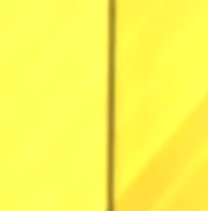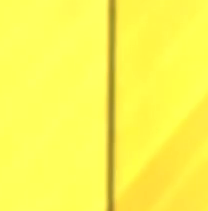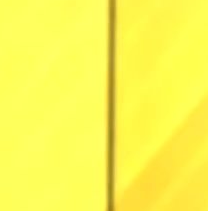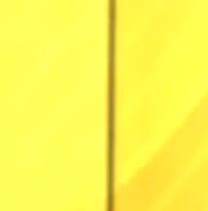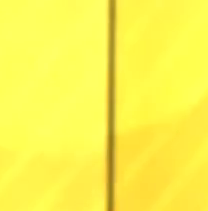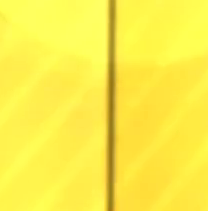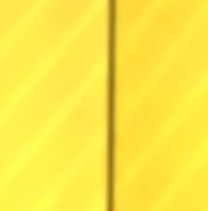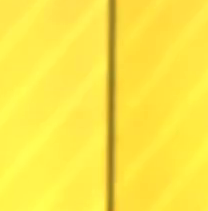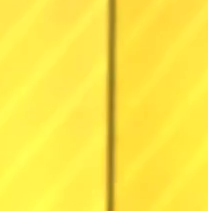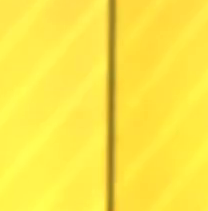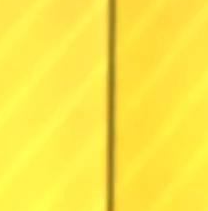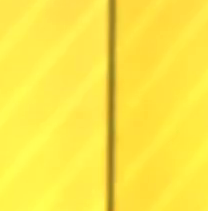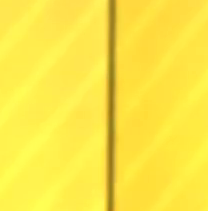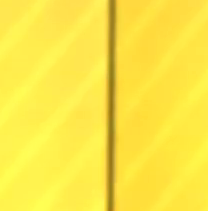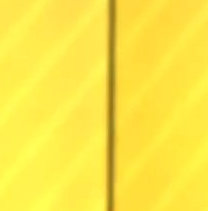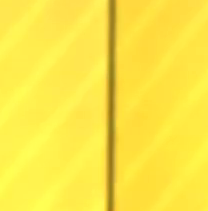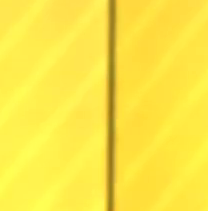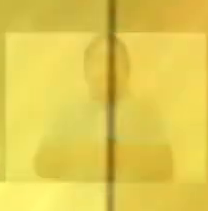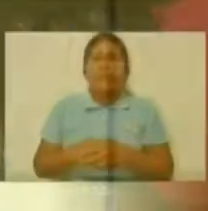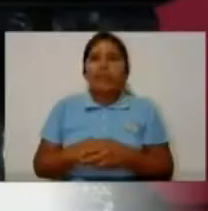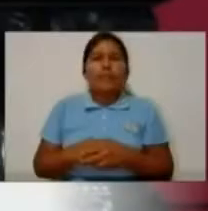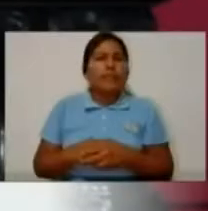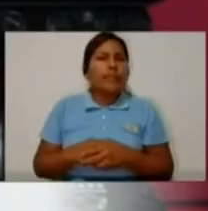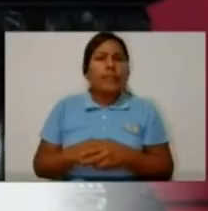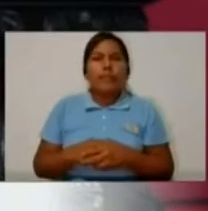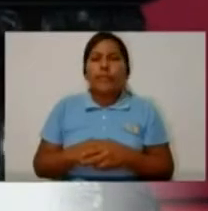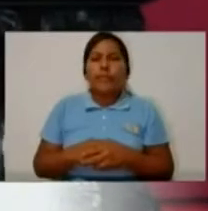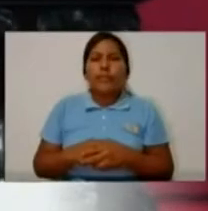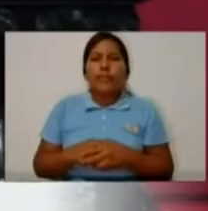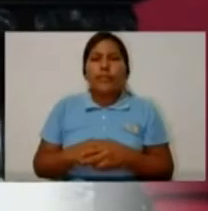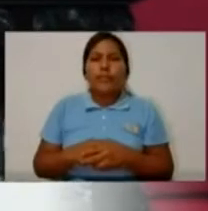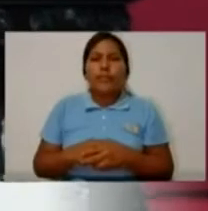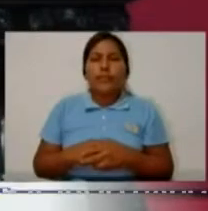el alcalde Rafael López Aliaga.